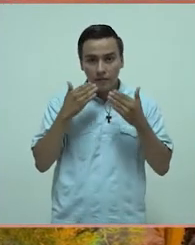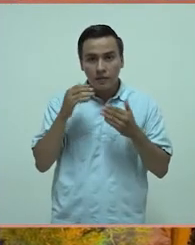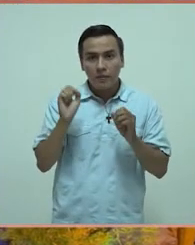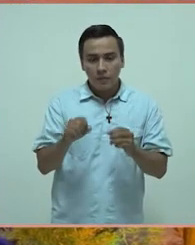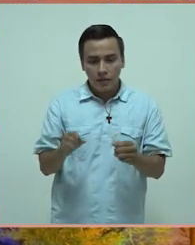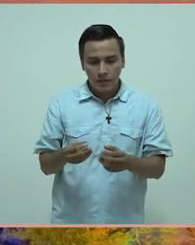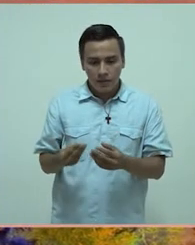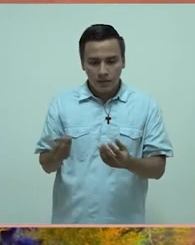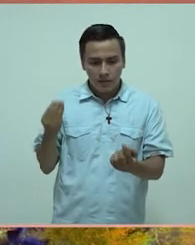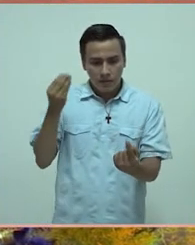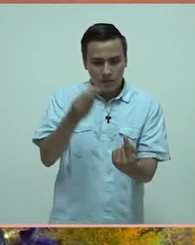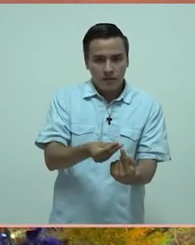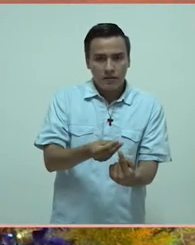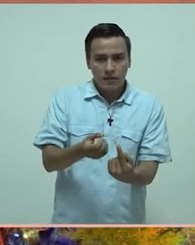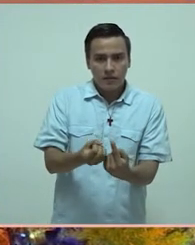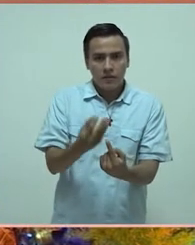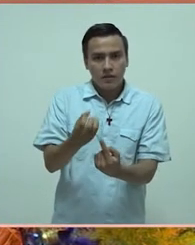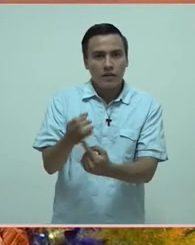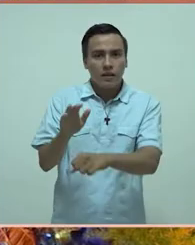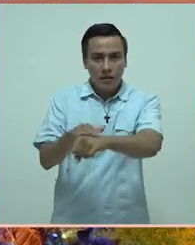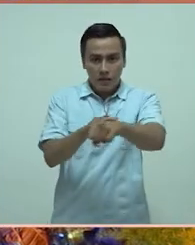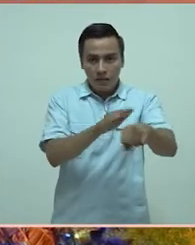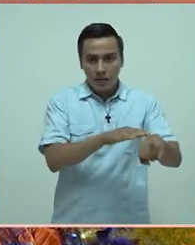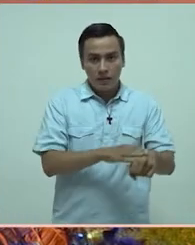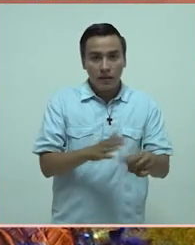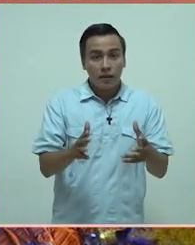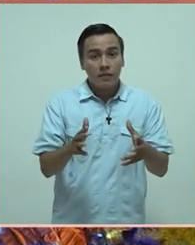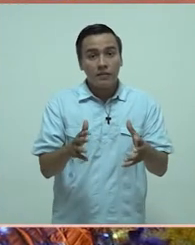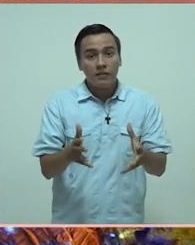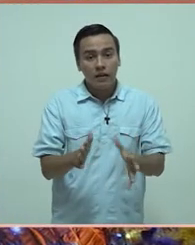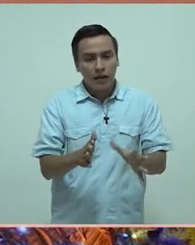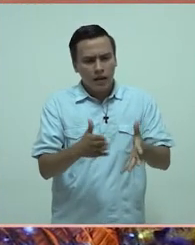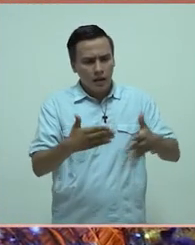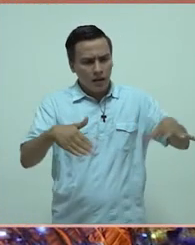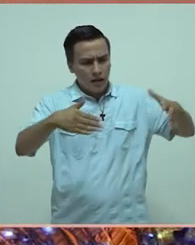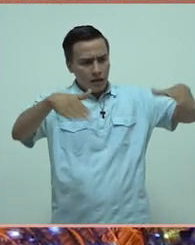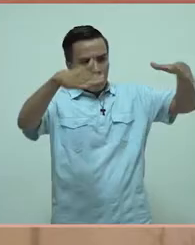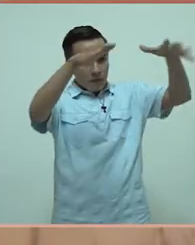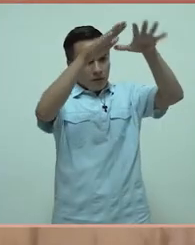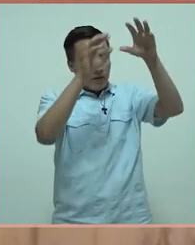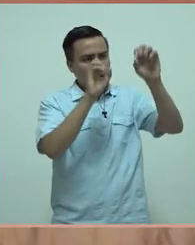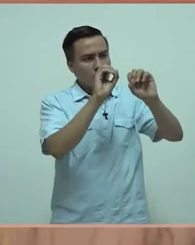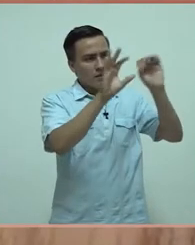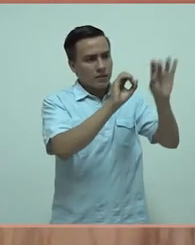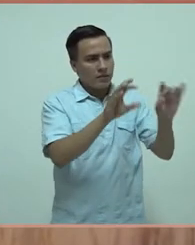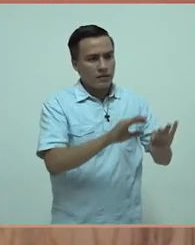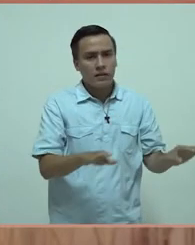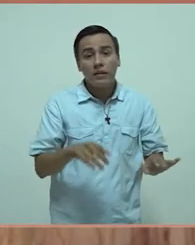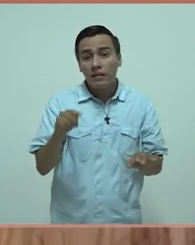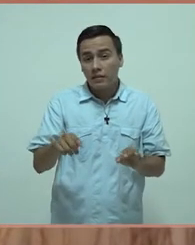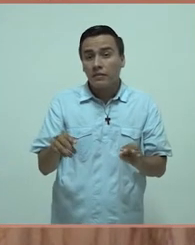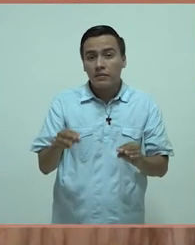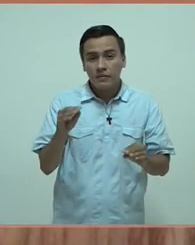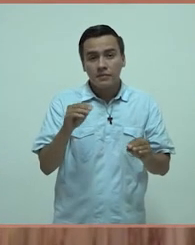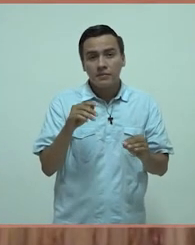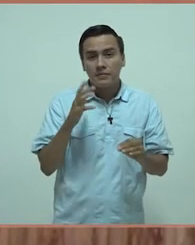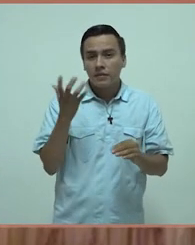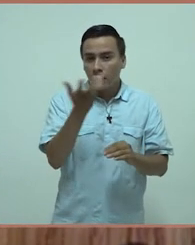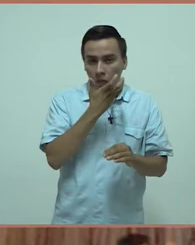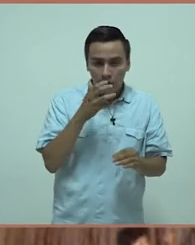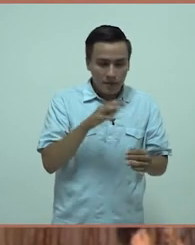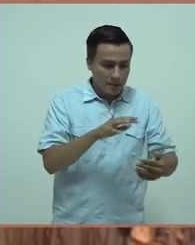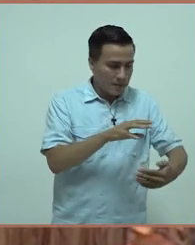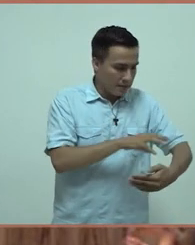se pueda colocar ese llamado árbol de Navidad, pero sobre todo indicaría a poder colocar